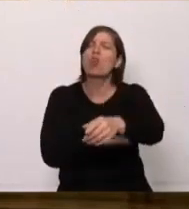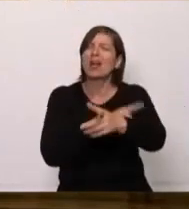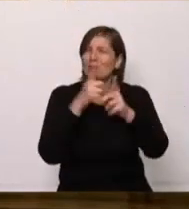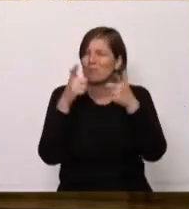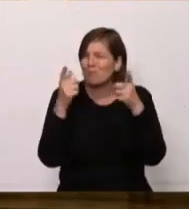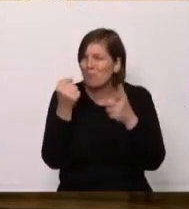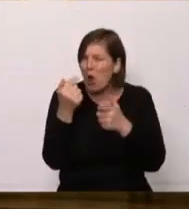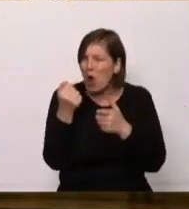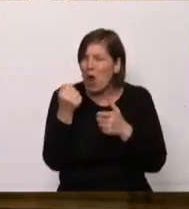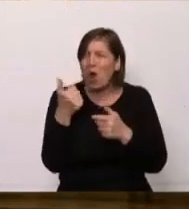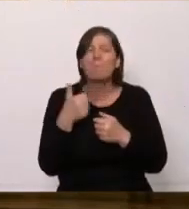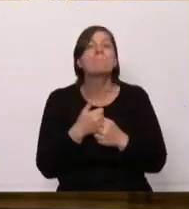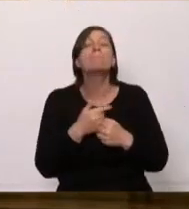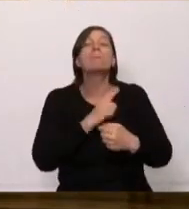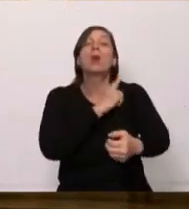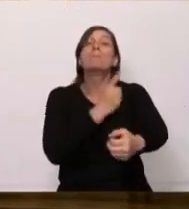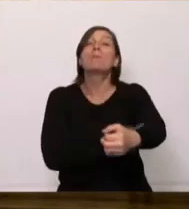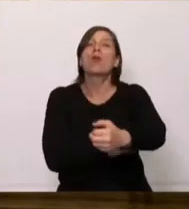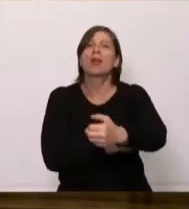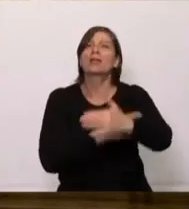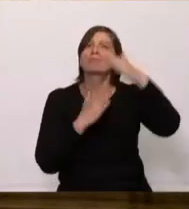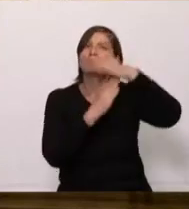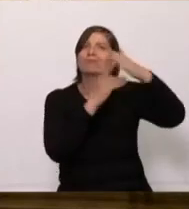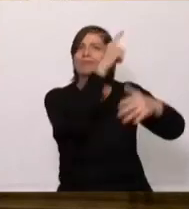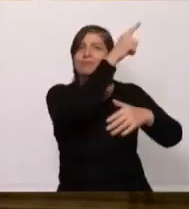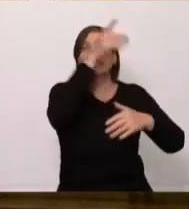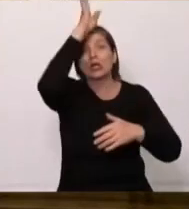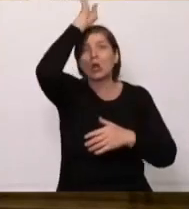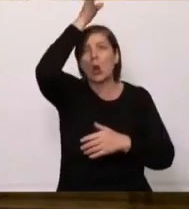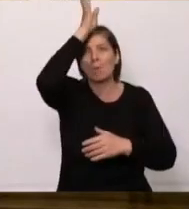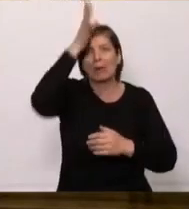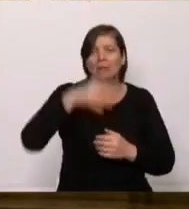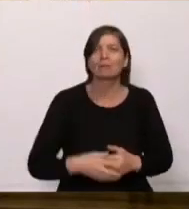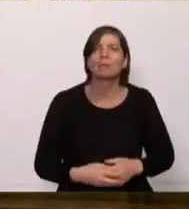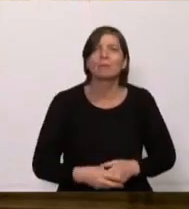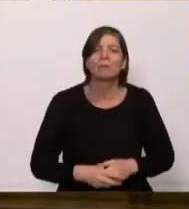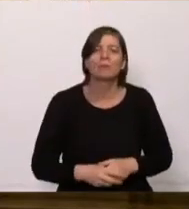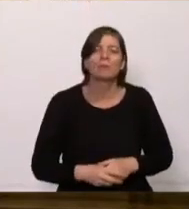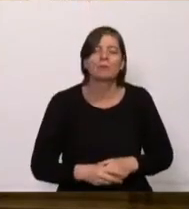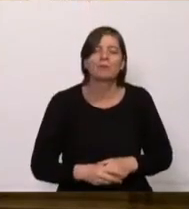poder, porque en realidad el poder lo tenían los romanos.